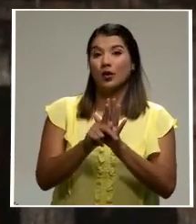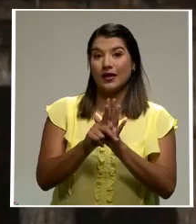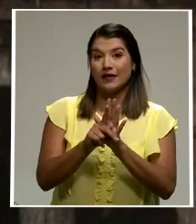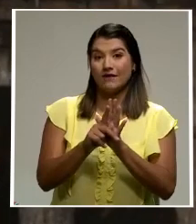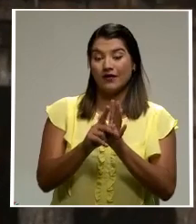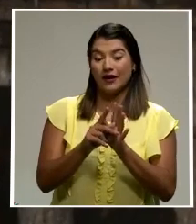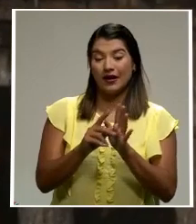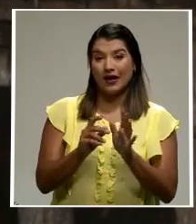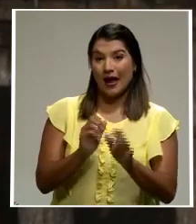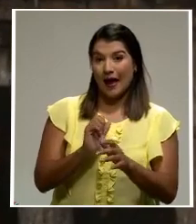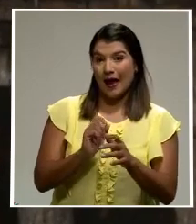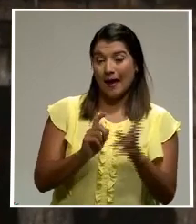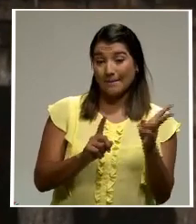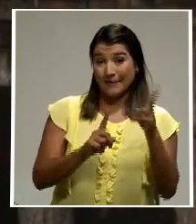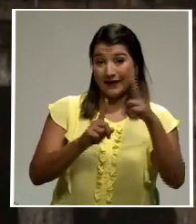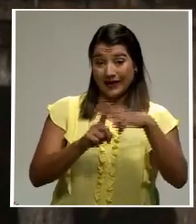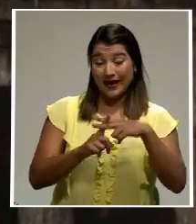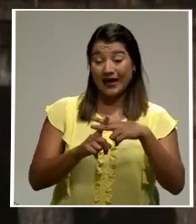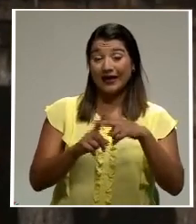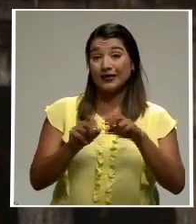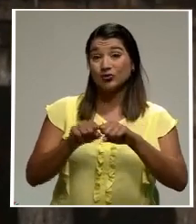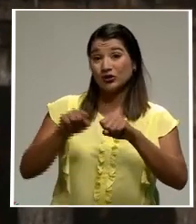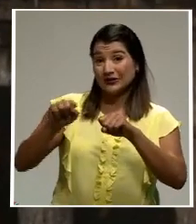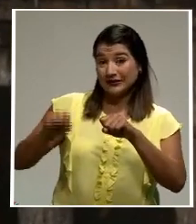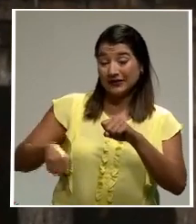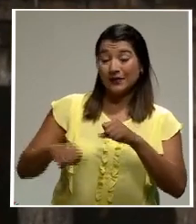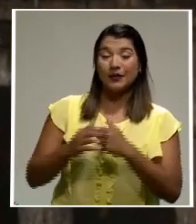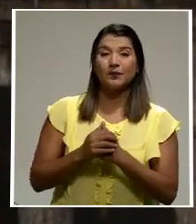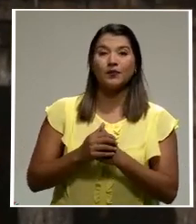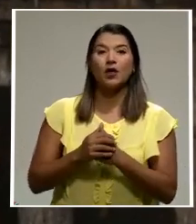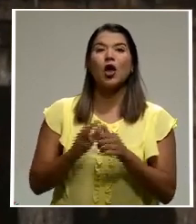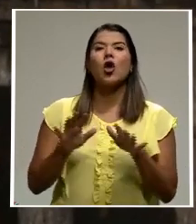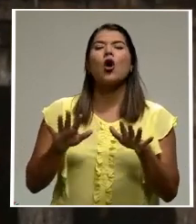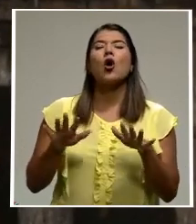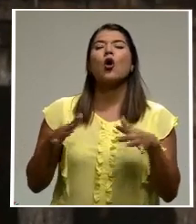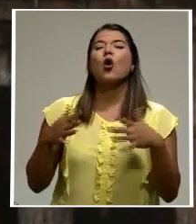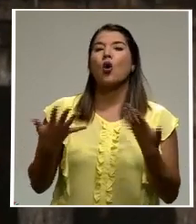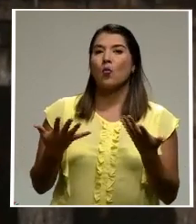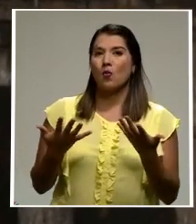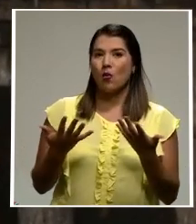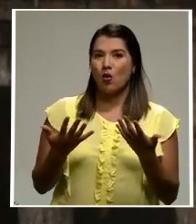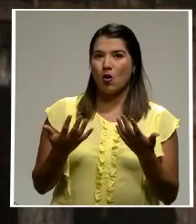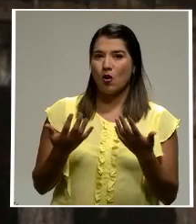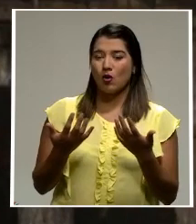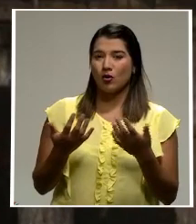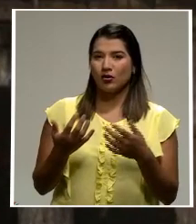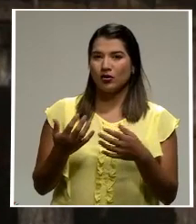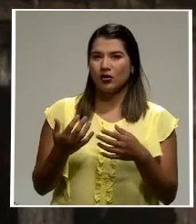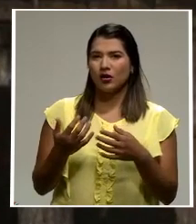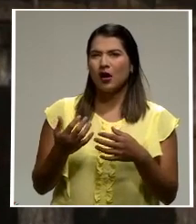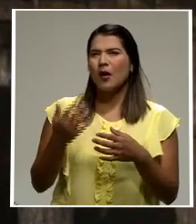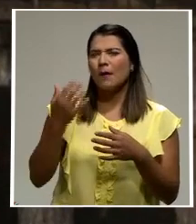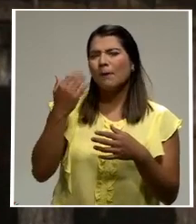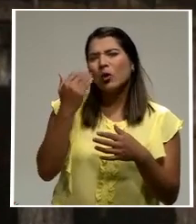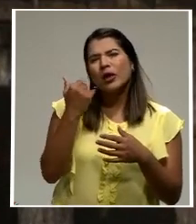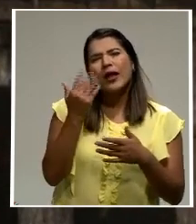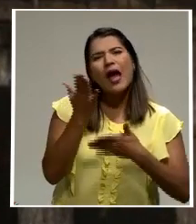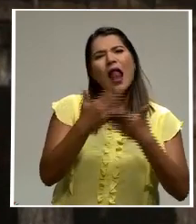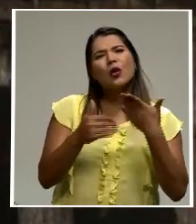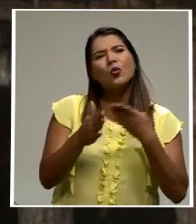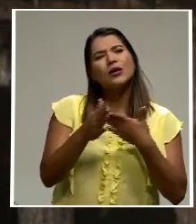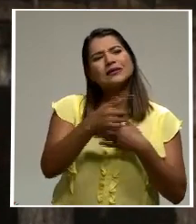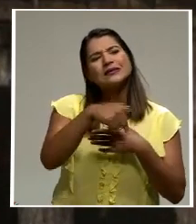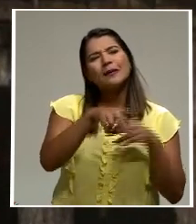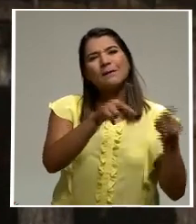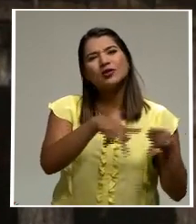régimen estatutario. ¿De dónde proviene el error de los que creen que la autonomía es ilimitada? De que